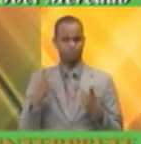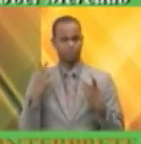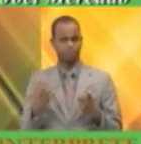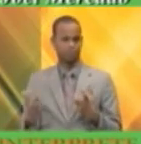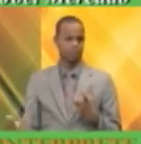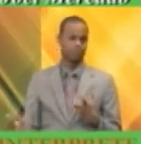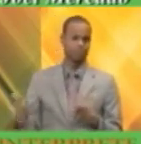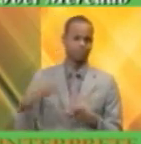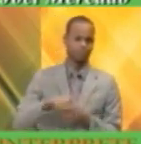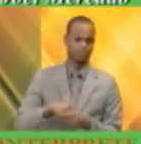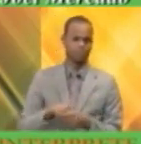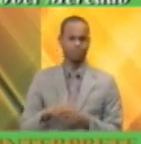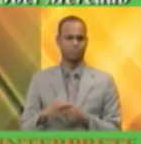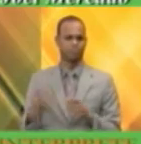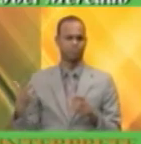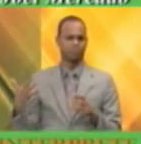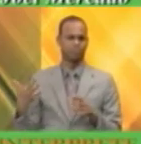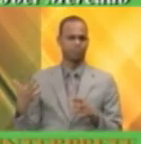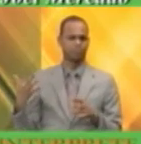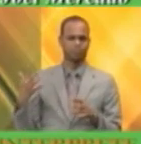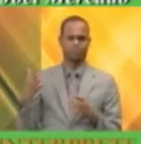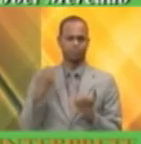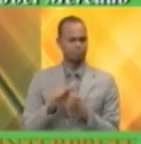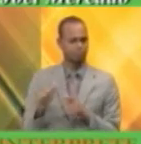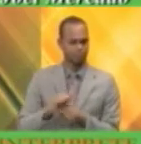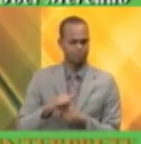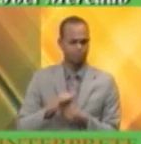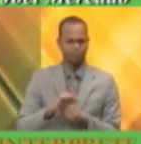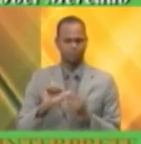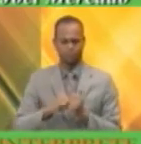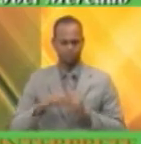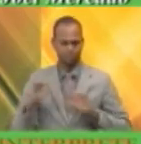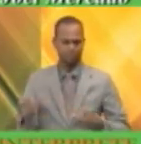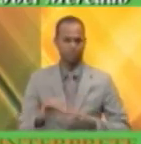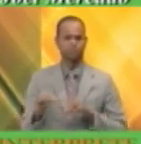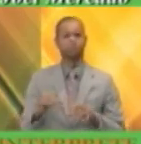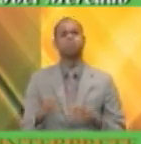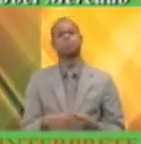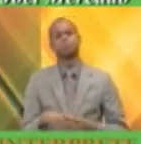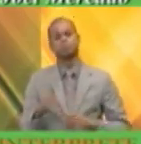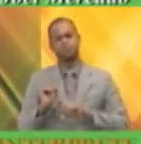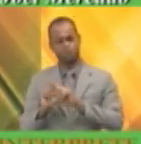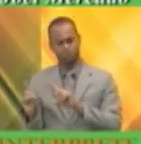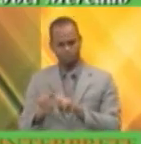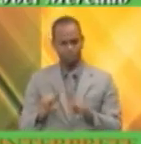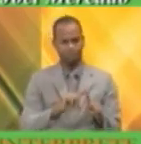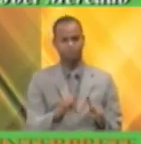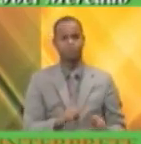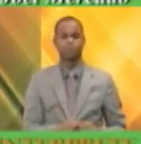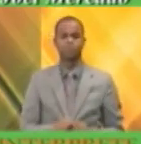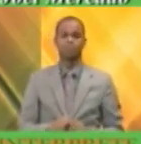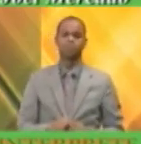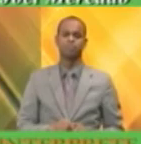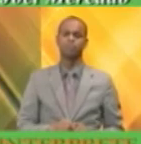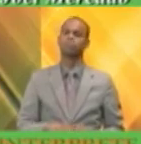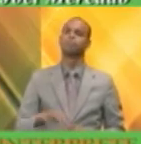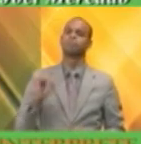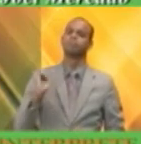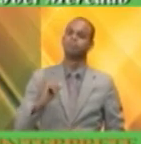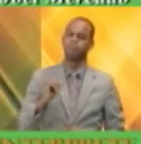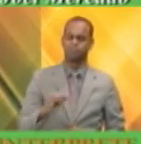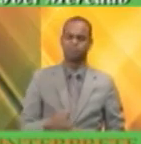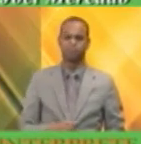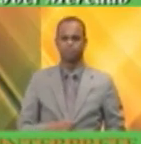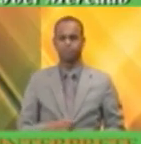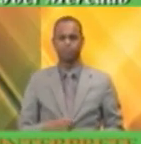incluso ingresar en alguna disciplina, cómo hacerlo, por dónde, etcétera, etcétera. Ahí...